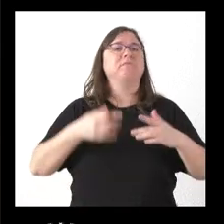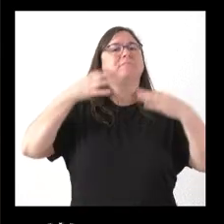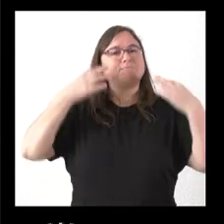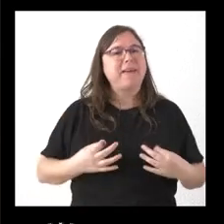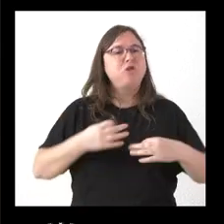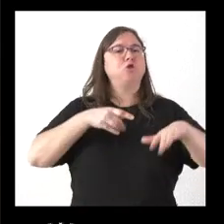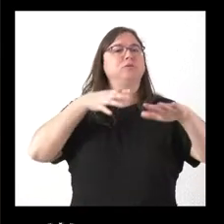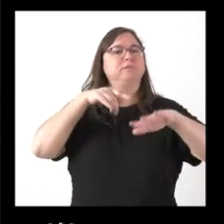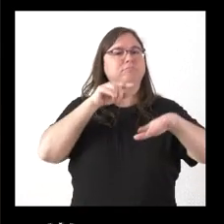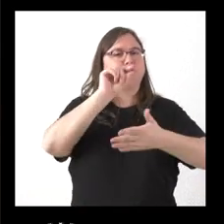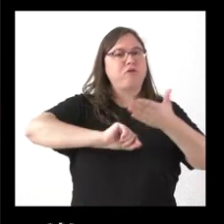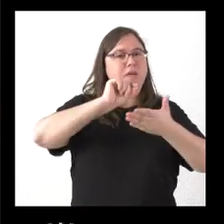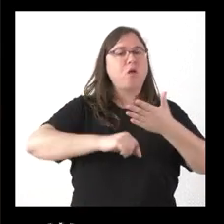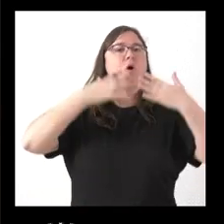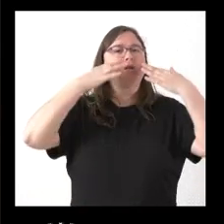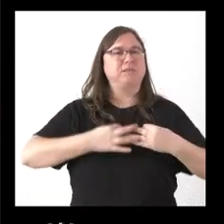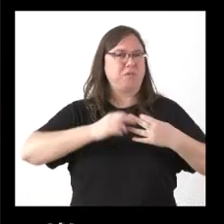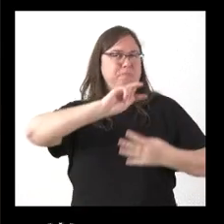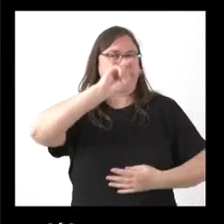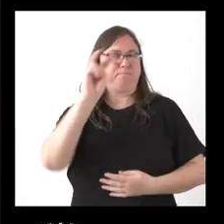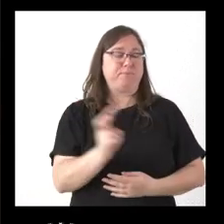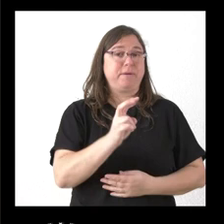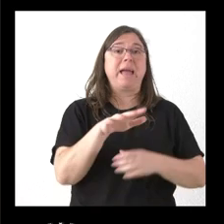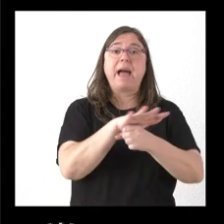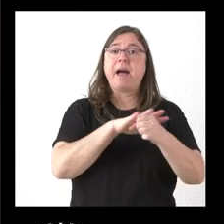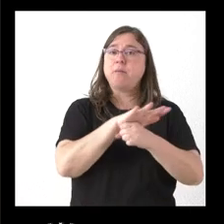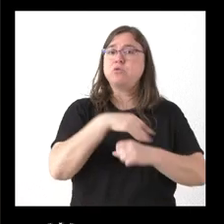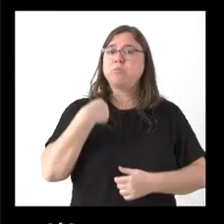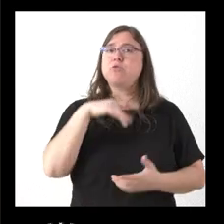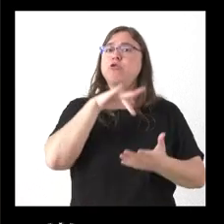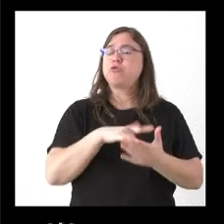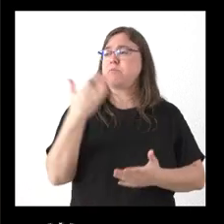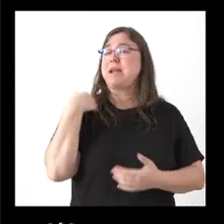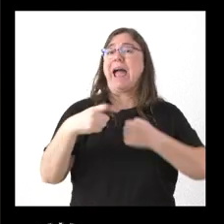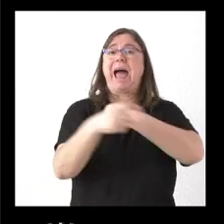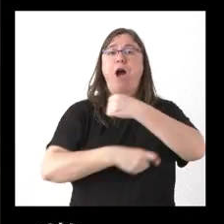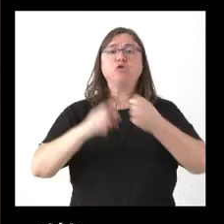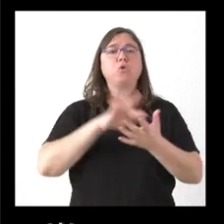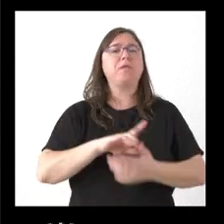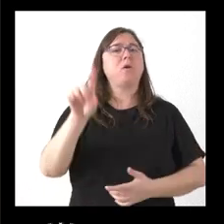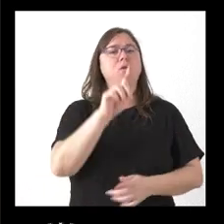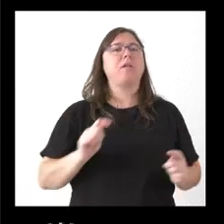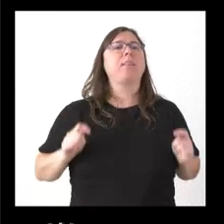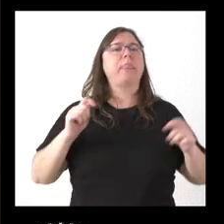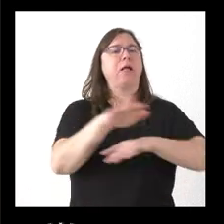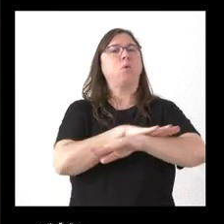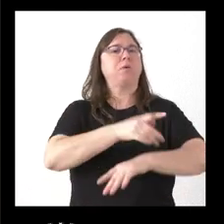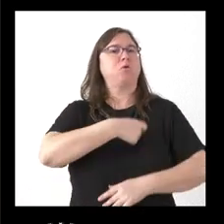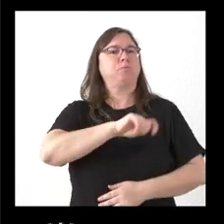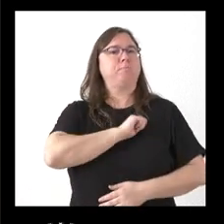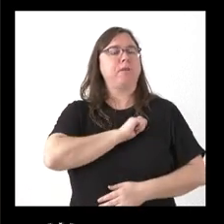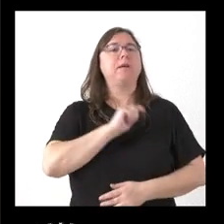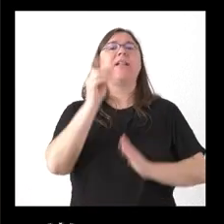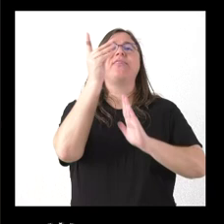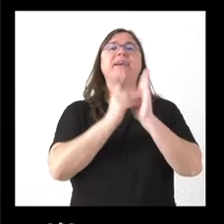muy diversos aspectos en este ámbito se produjo también que en agosto el 1 de agosto se dictó por parte del gobierno de España un real